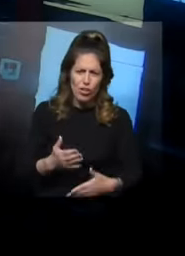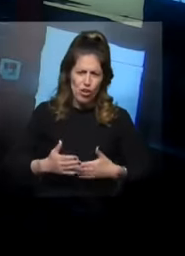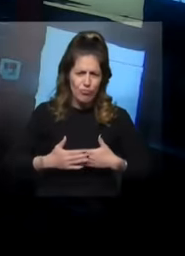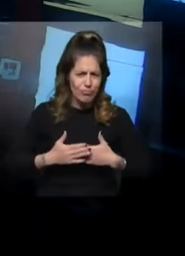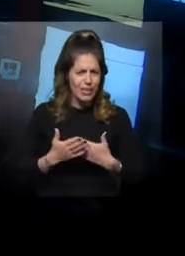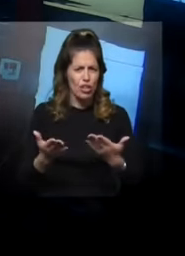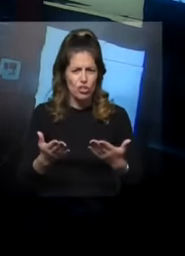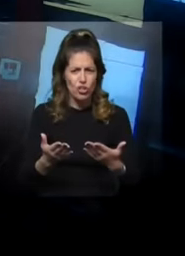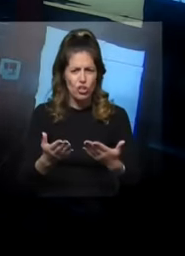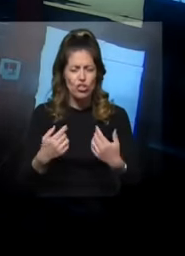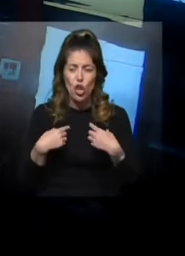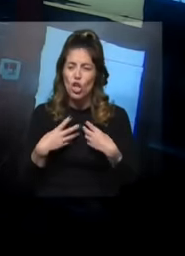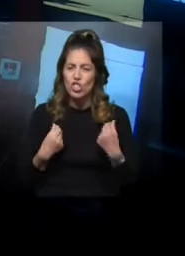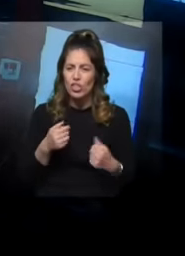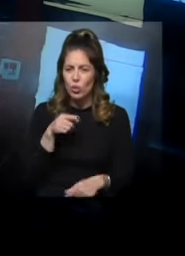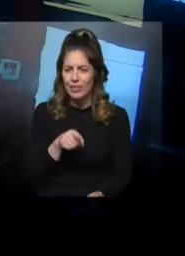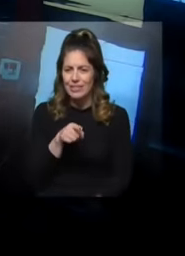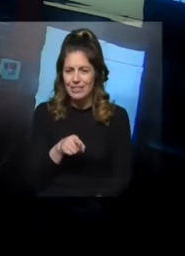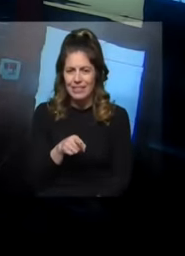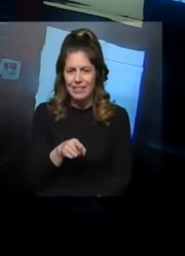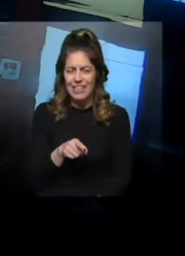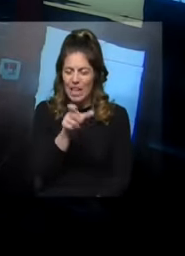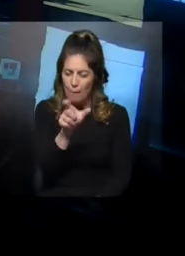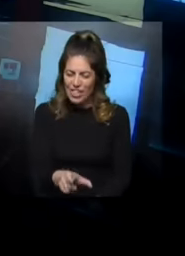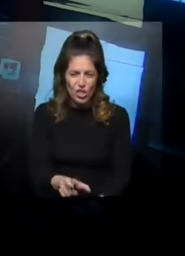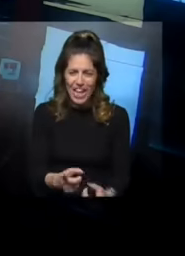lo siento así a Rubén, sí, esos seres